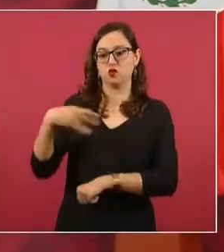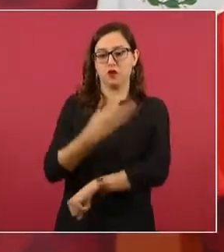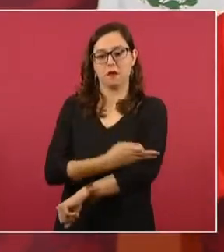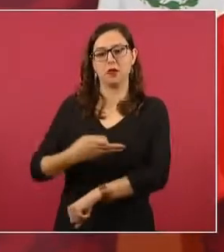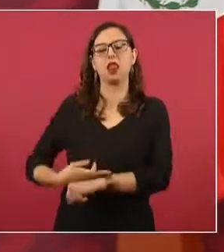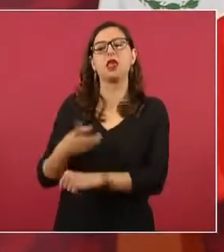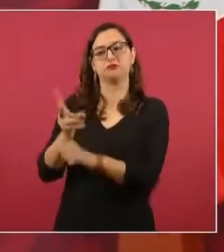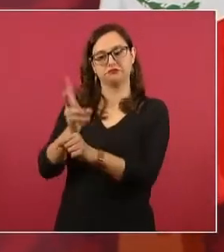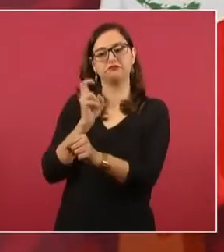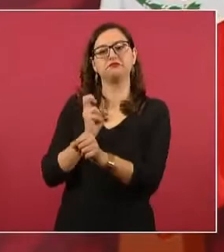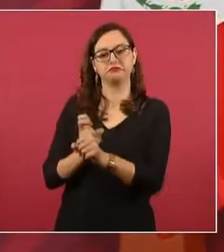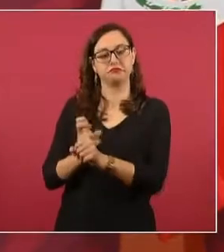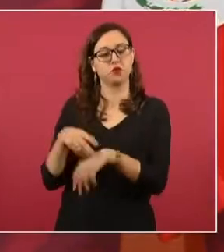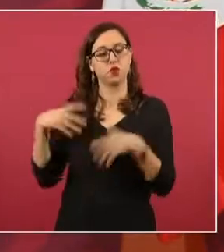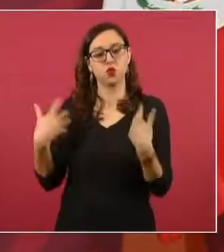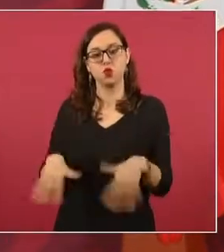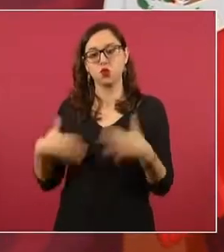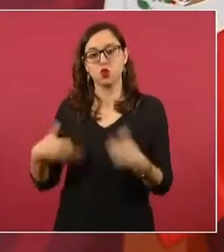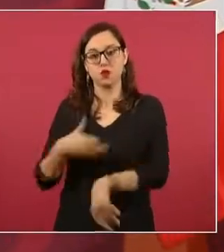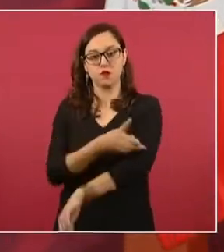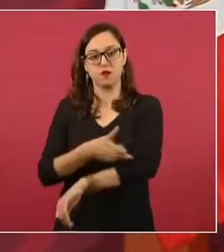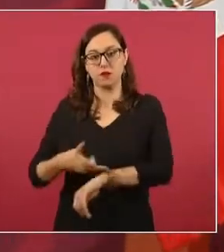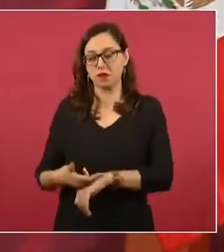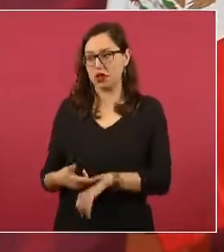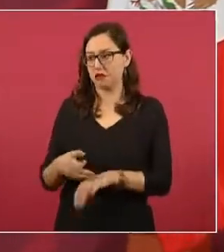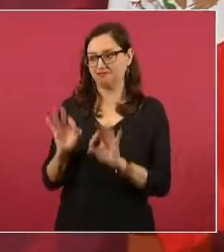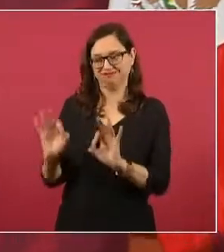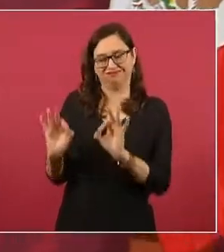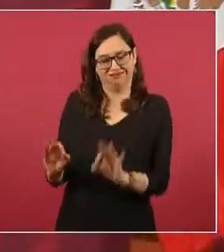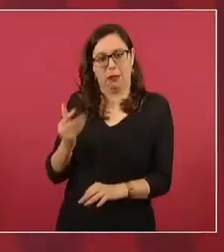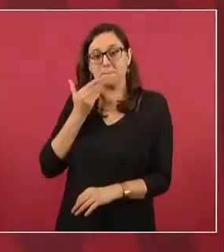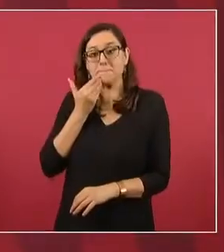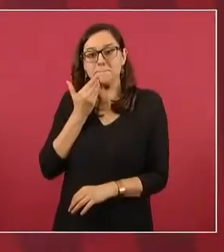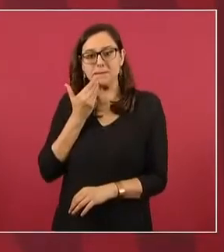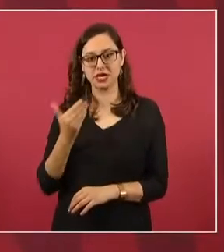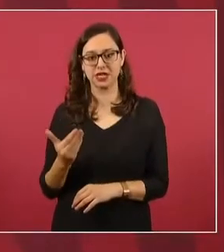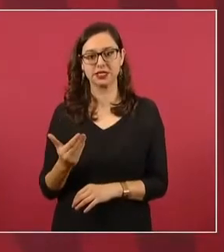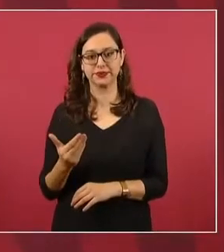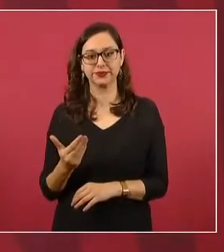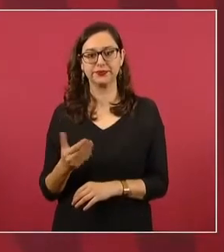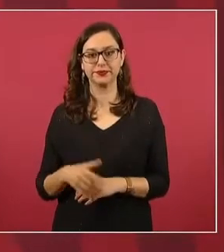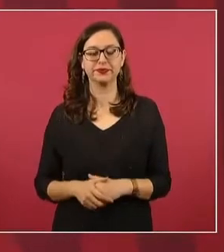ellos, es una familia de lo mejor,